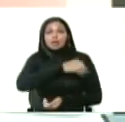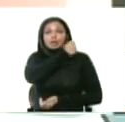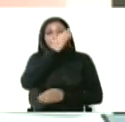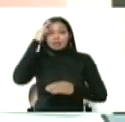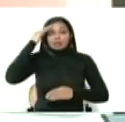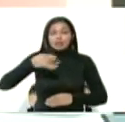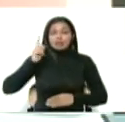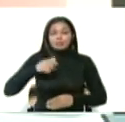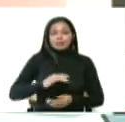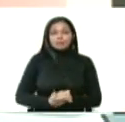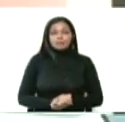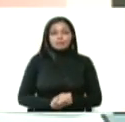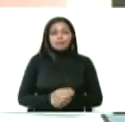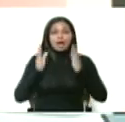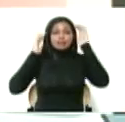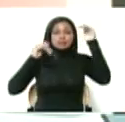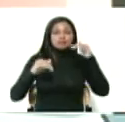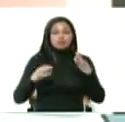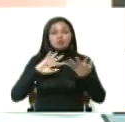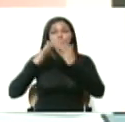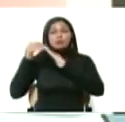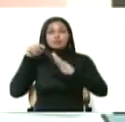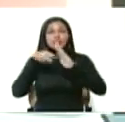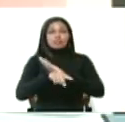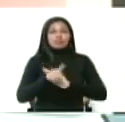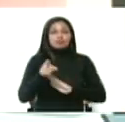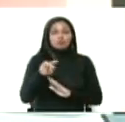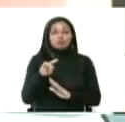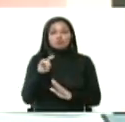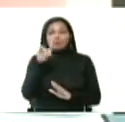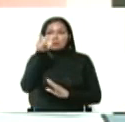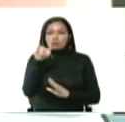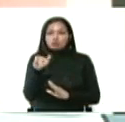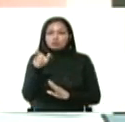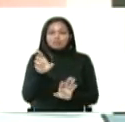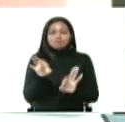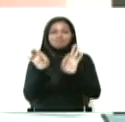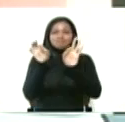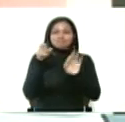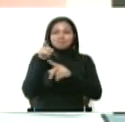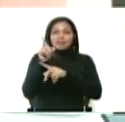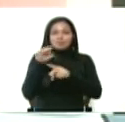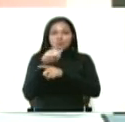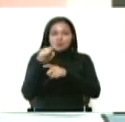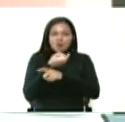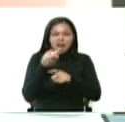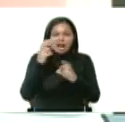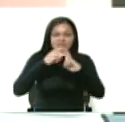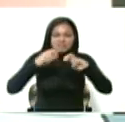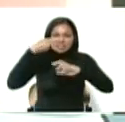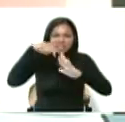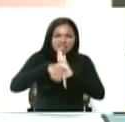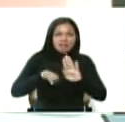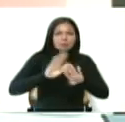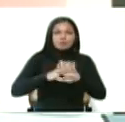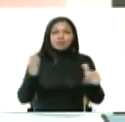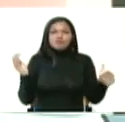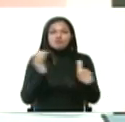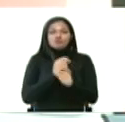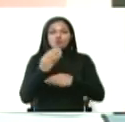militares. Atención, Barrio Adentro. Este es un caso priorizado, porque no hemos